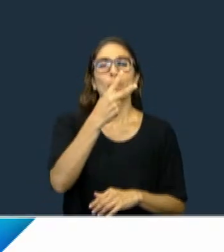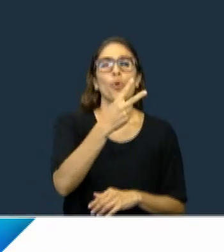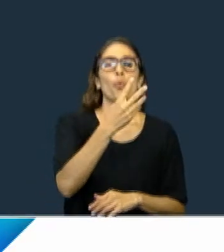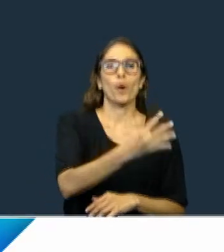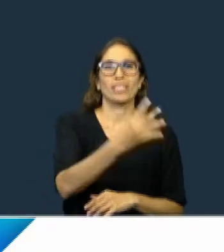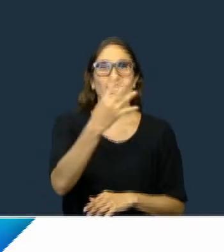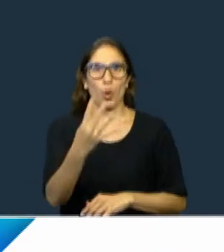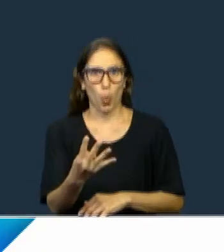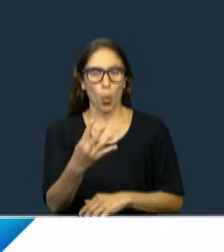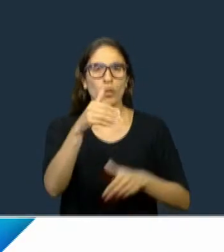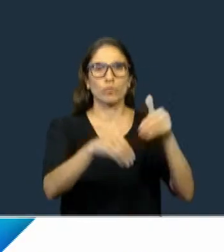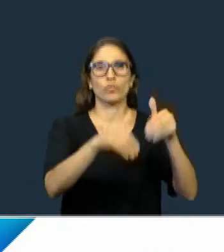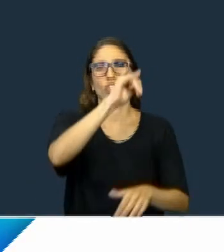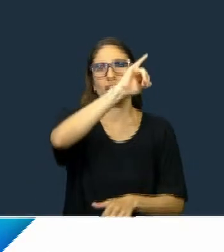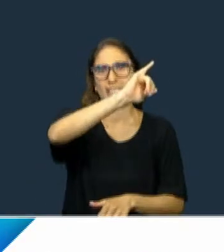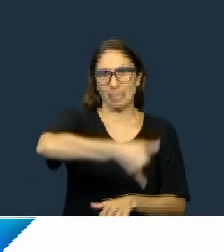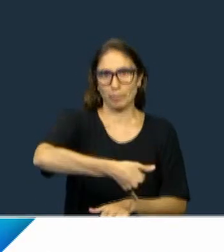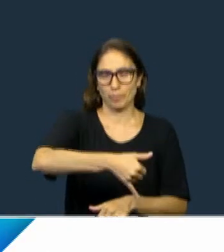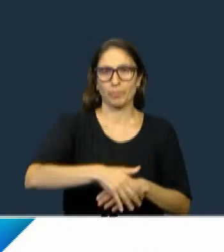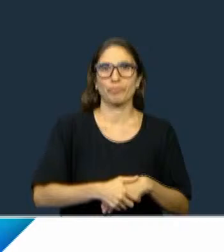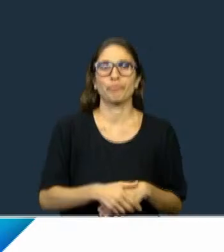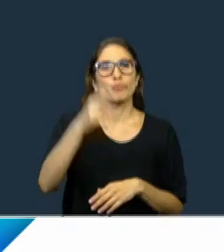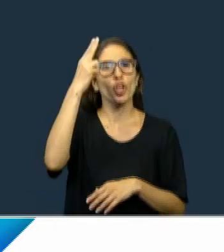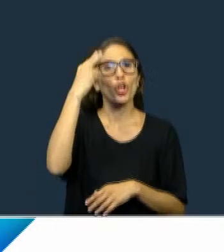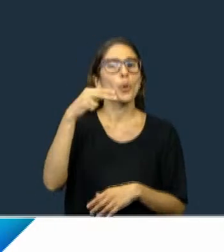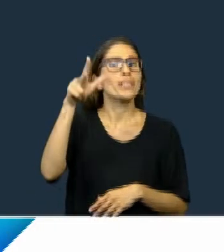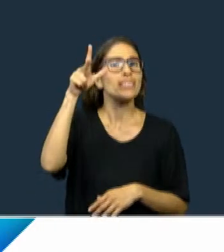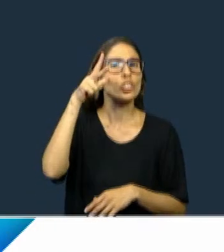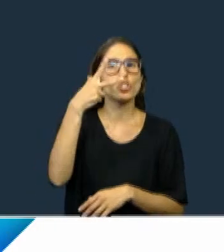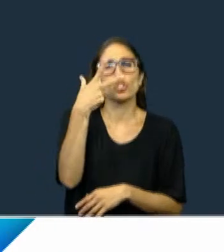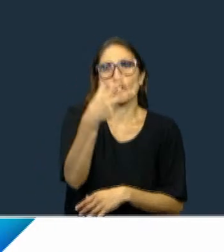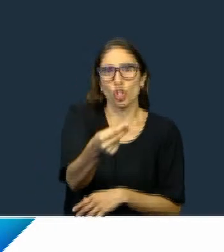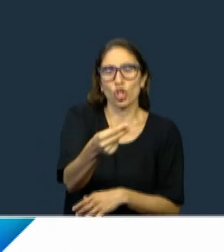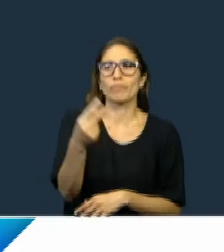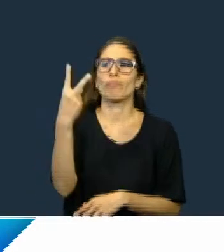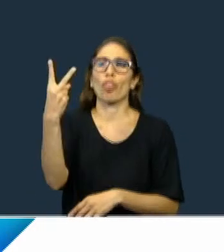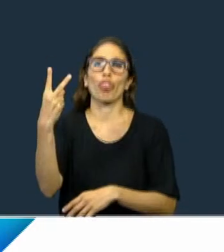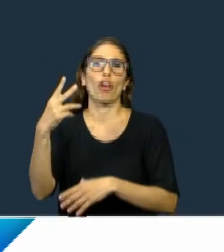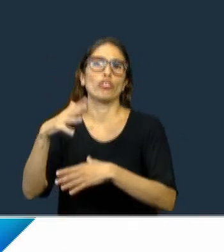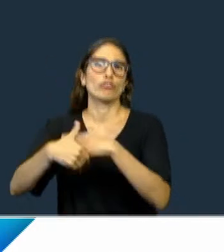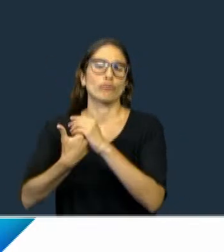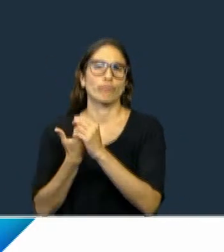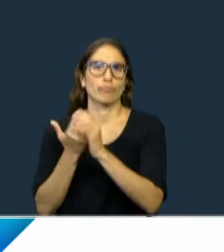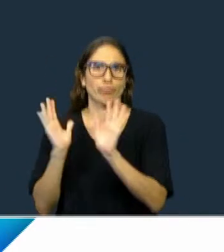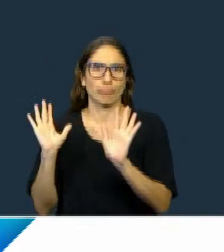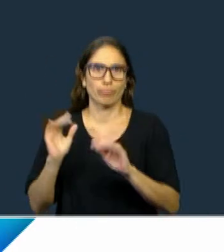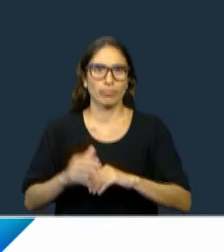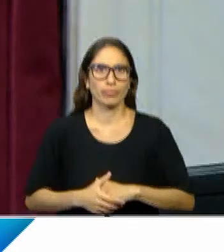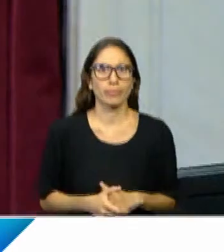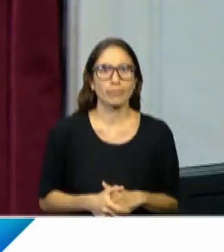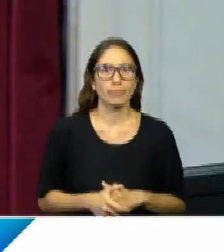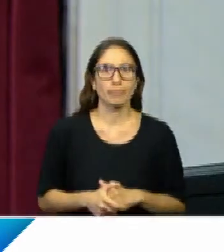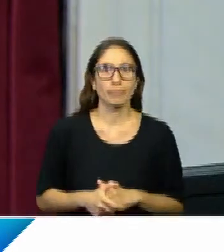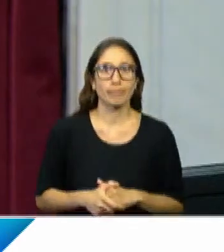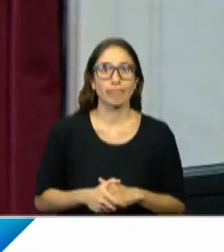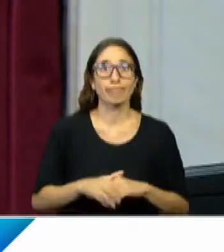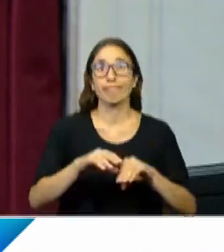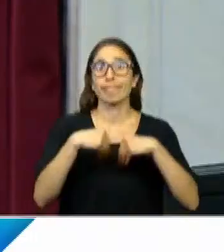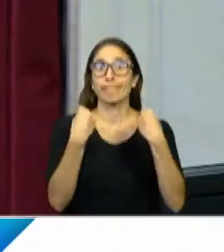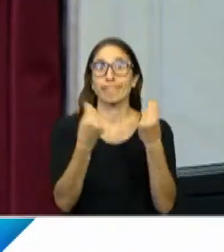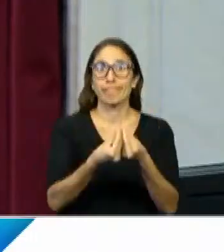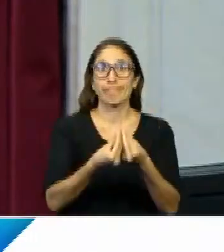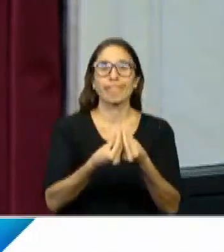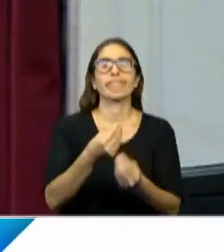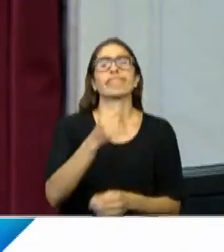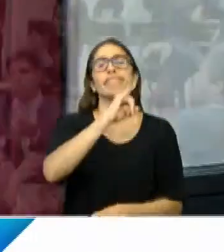144 votos afirmativos, 98 negativos, 2 abstenciones. Resulta afirmativo,